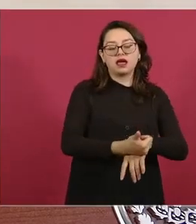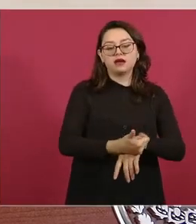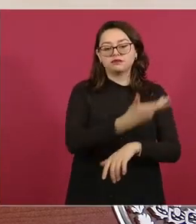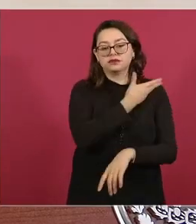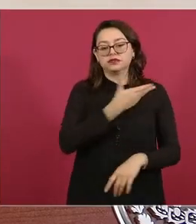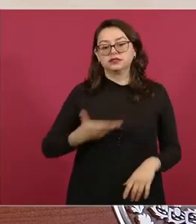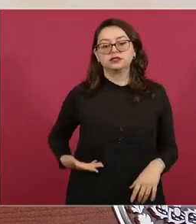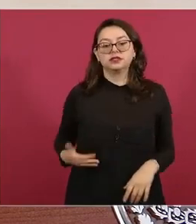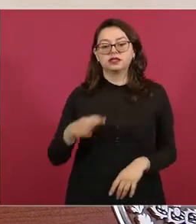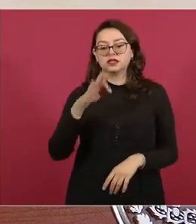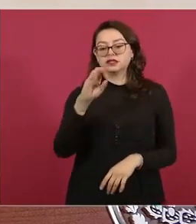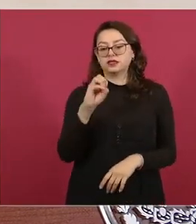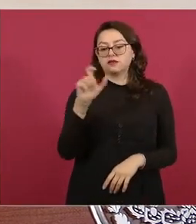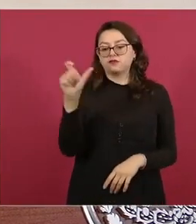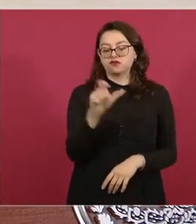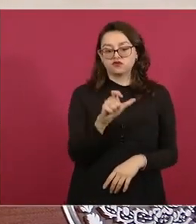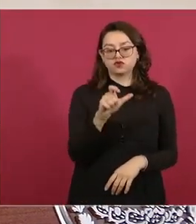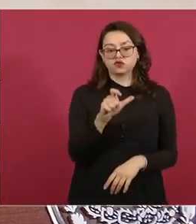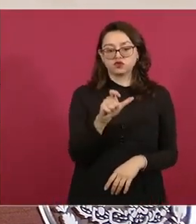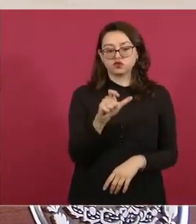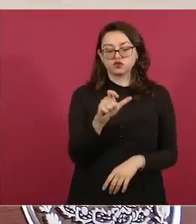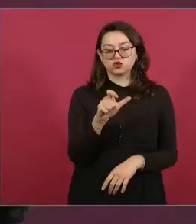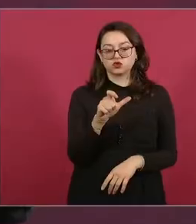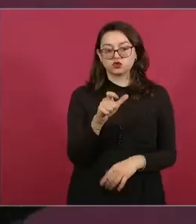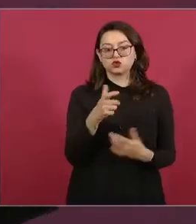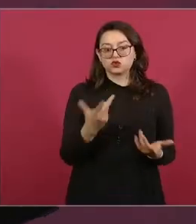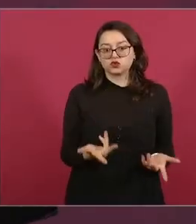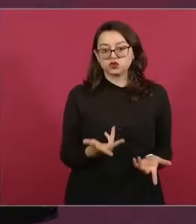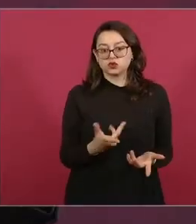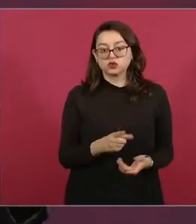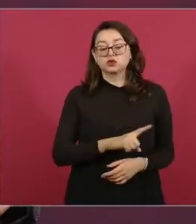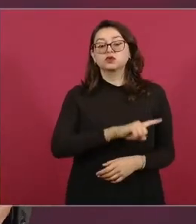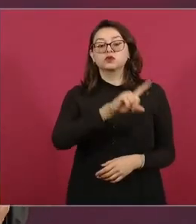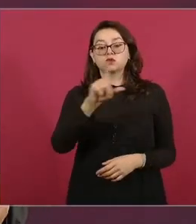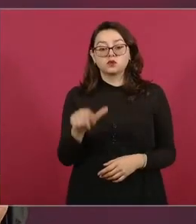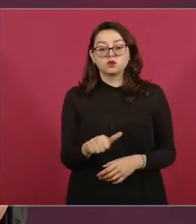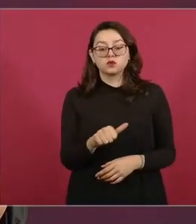luego pues estamos hablando de